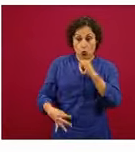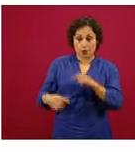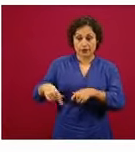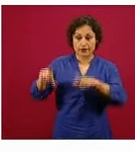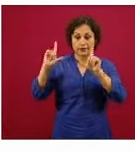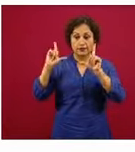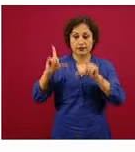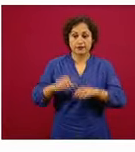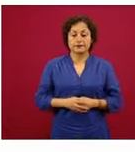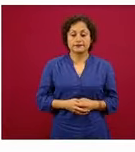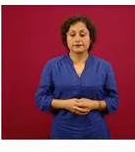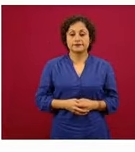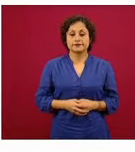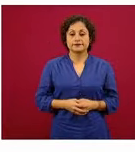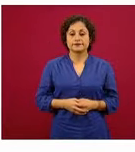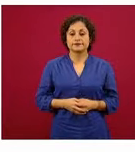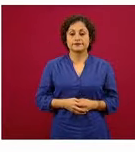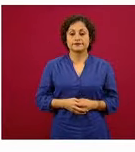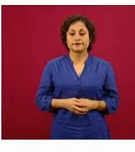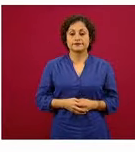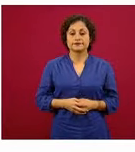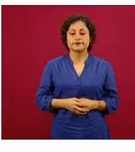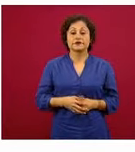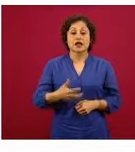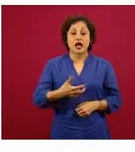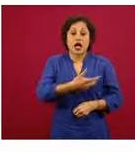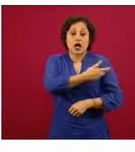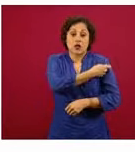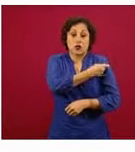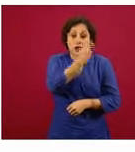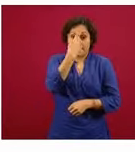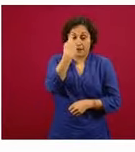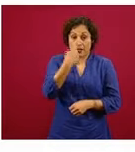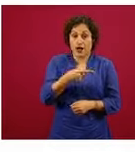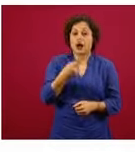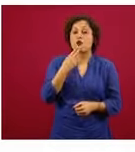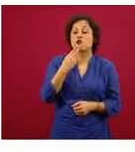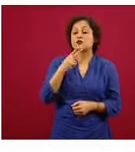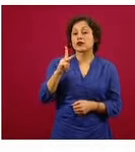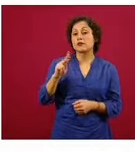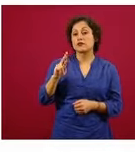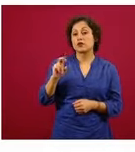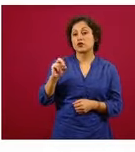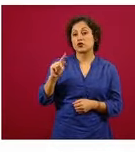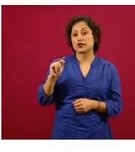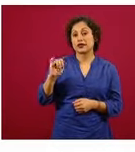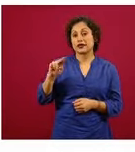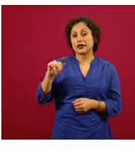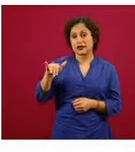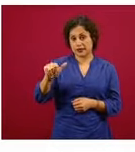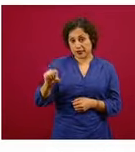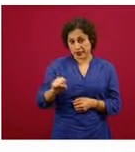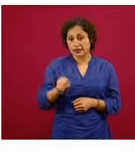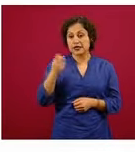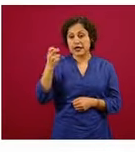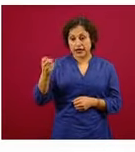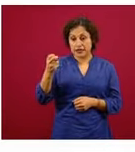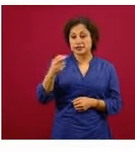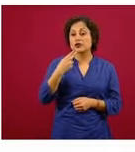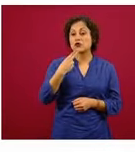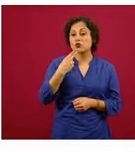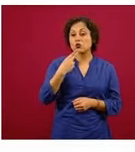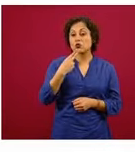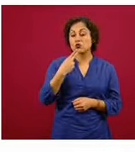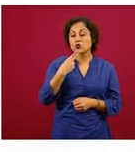de los ejemplos, las vacunas basadas en proteínas. Desde luego, se aplica